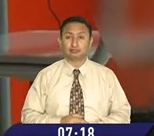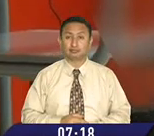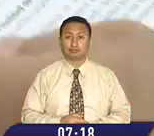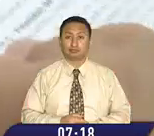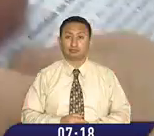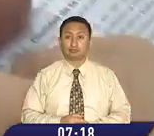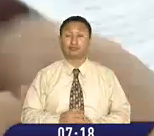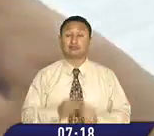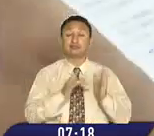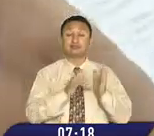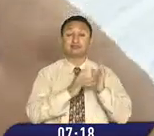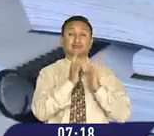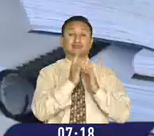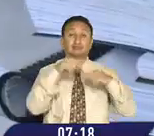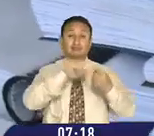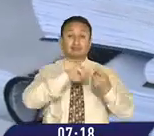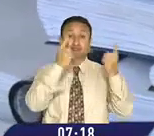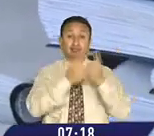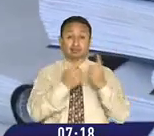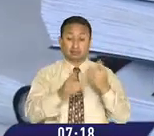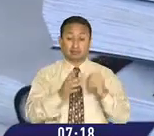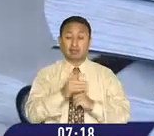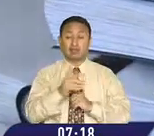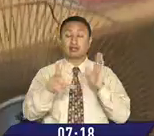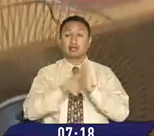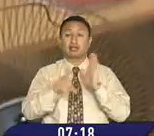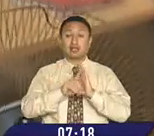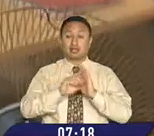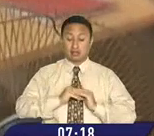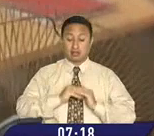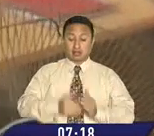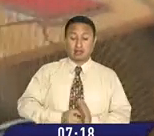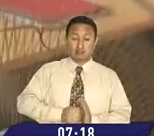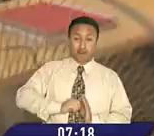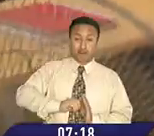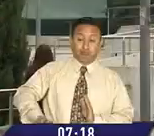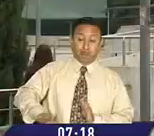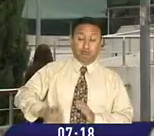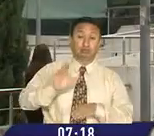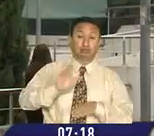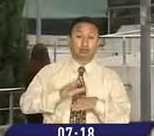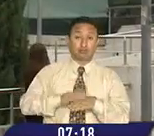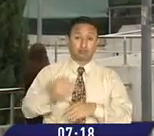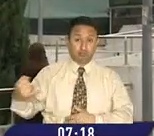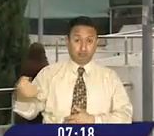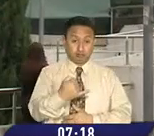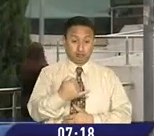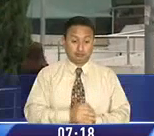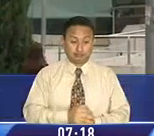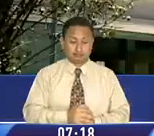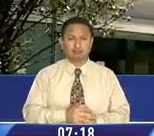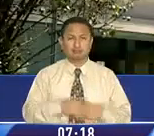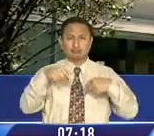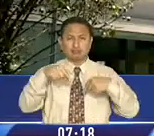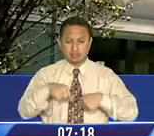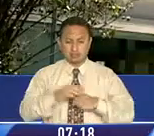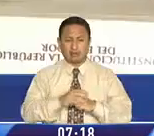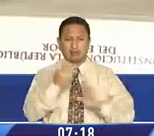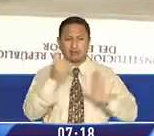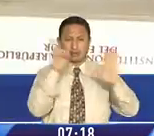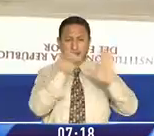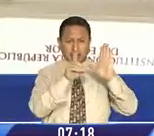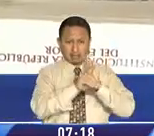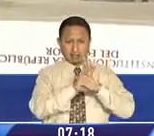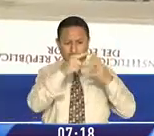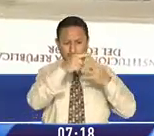En el mes de abril, con algunos cambios, se publicó la ley de aborto por violación en el registro oficial. Varias demandas fueron interpuestas a la norma,